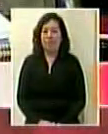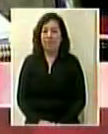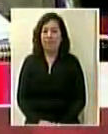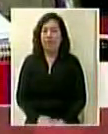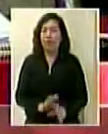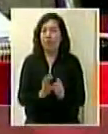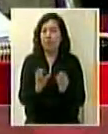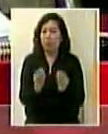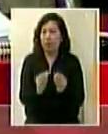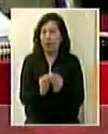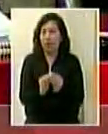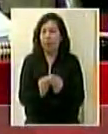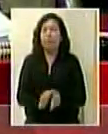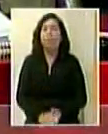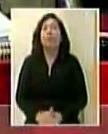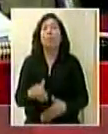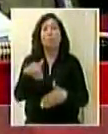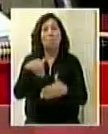Total, han votado